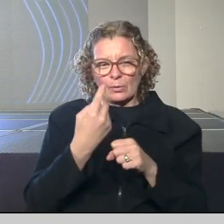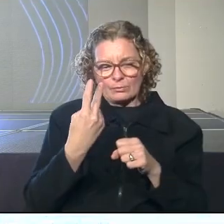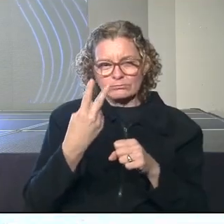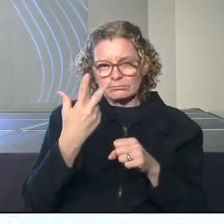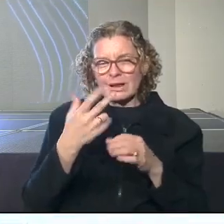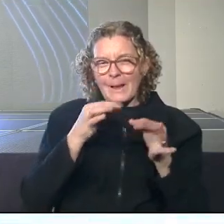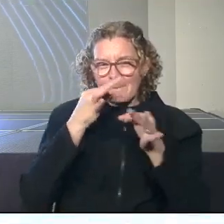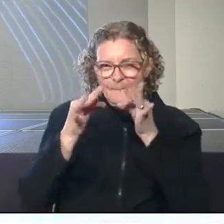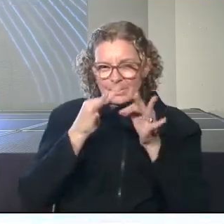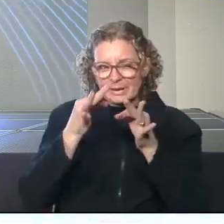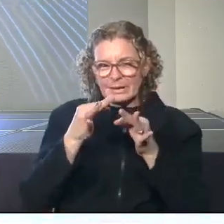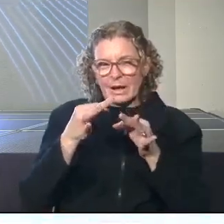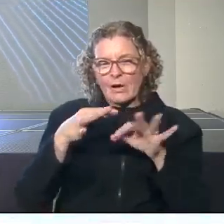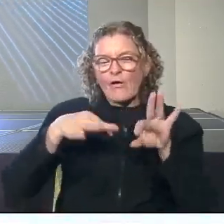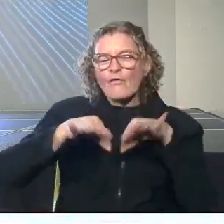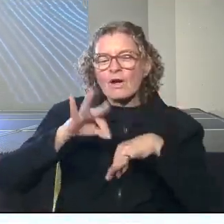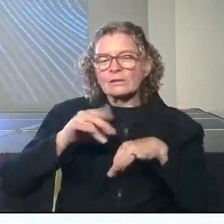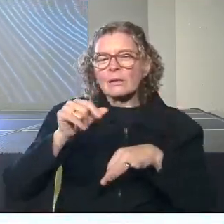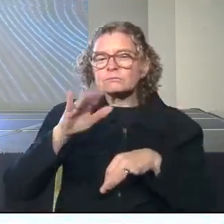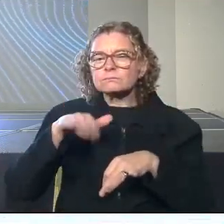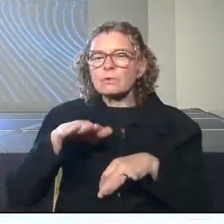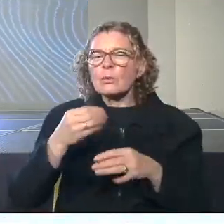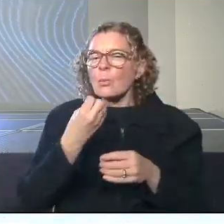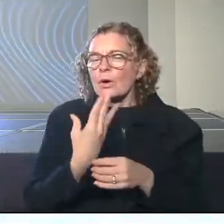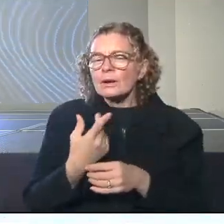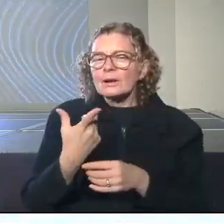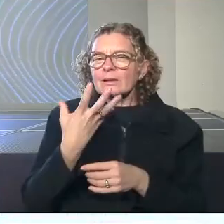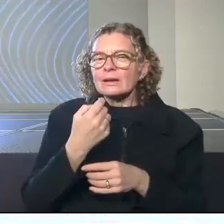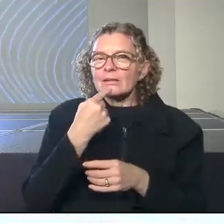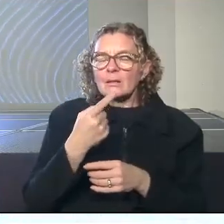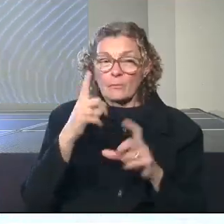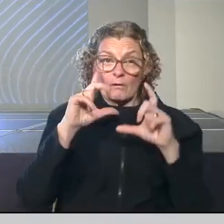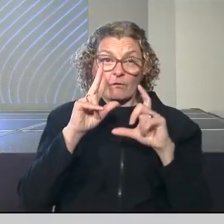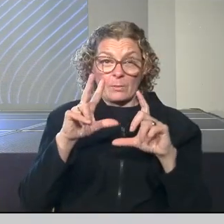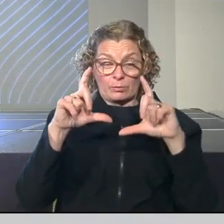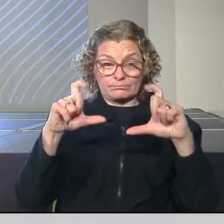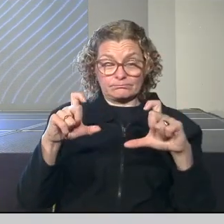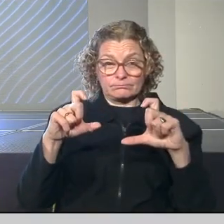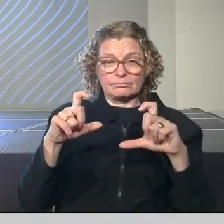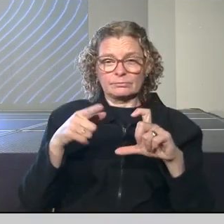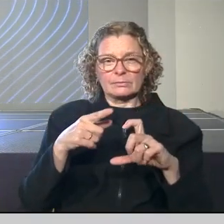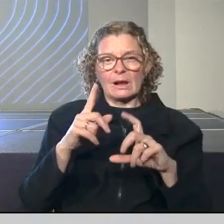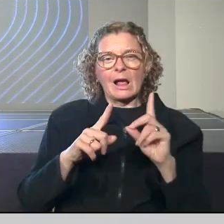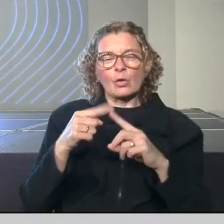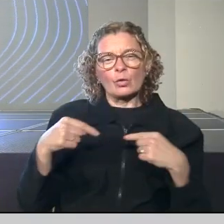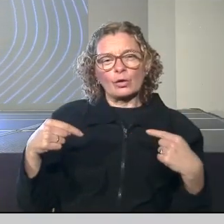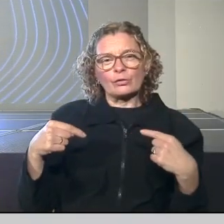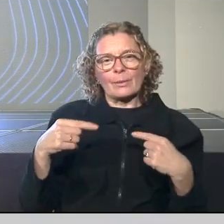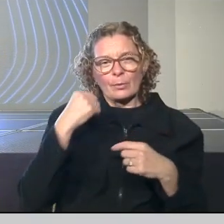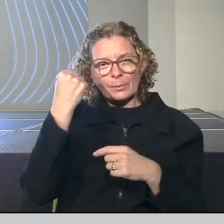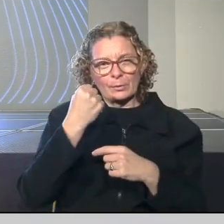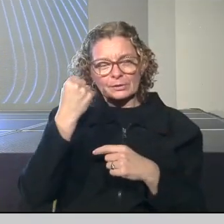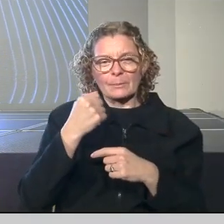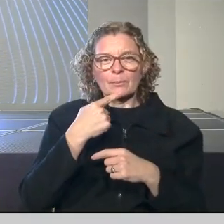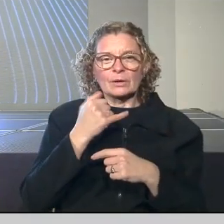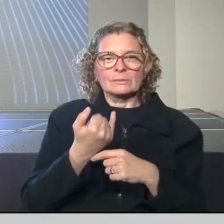se trata tener una buena oferta. Cuando nosotros miramos una publicación, vemos que hay algunos atributos que son fundamentales,